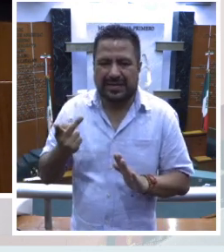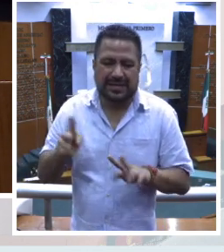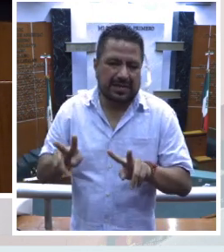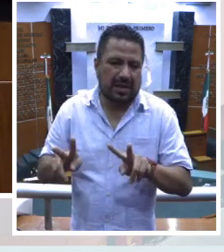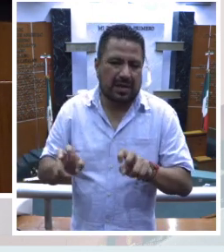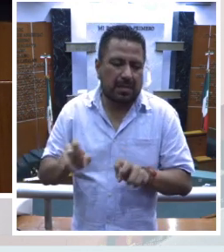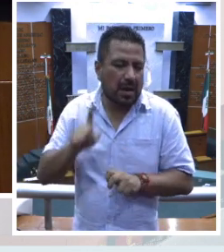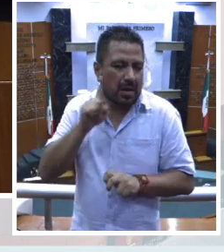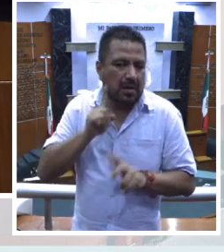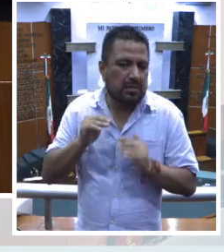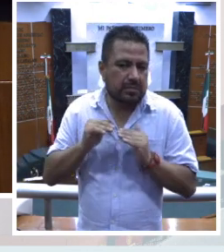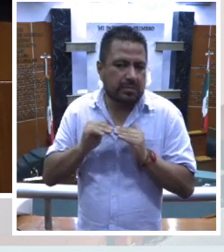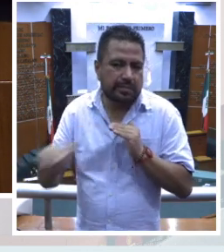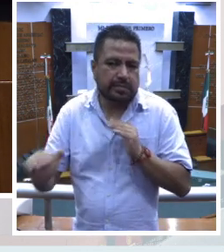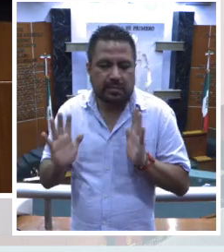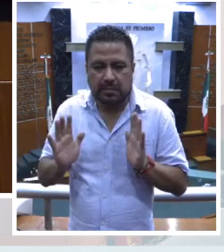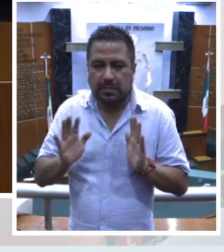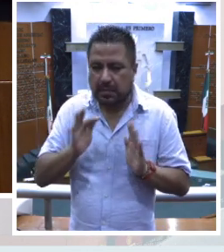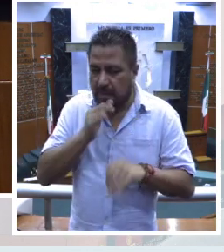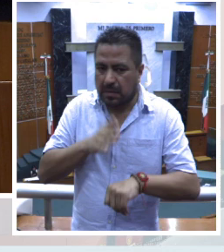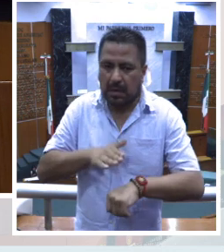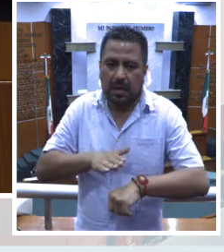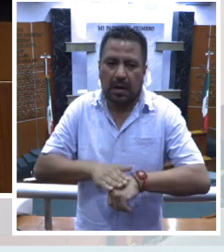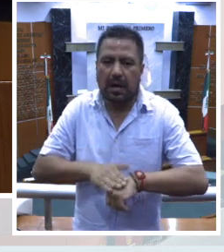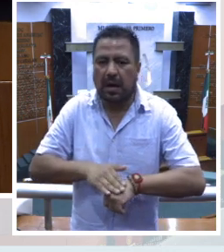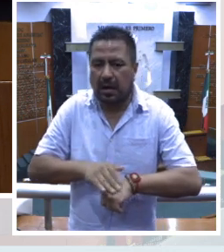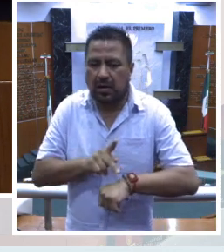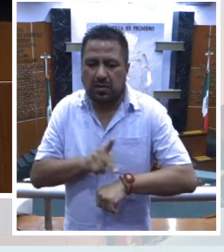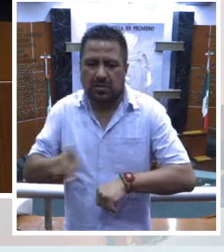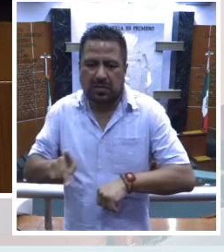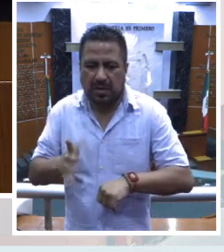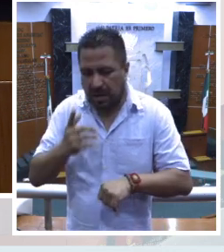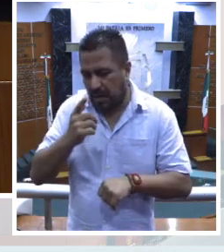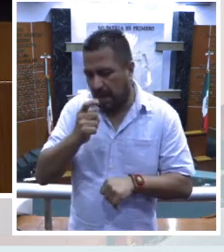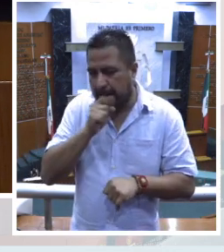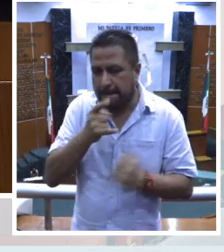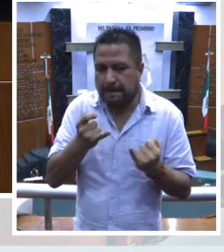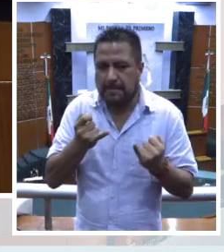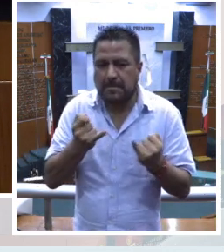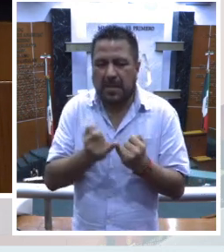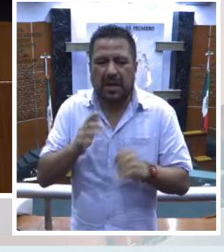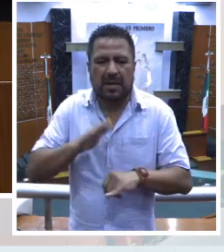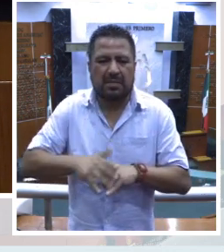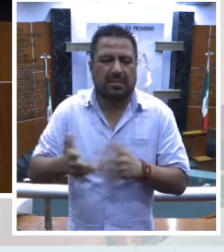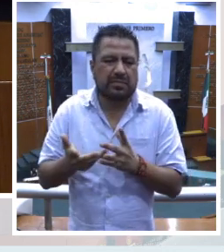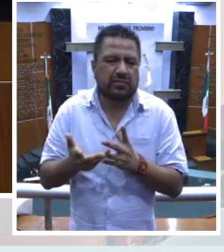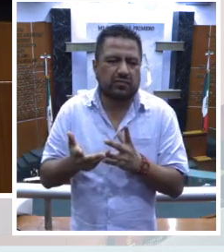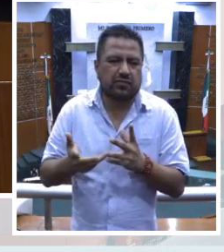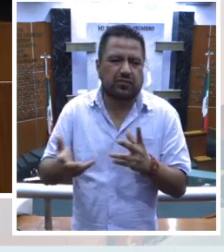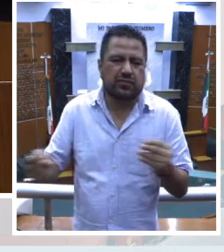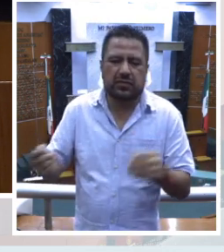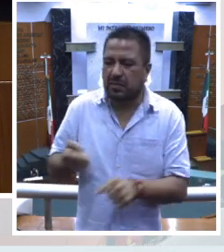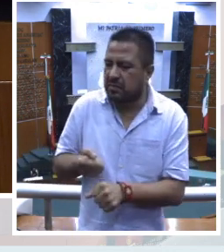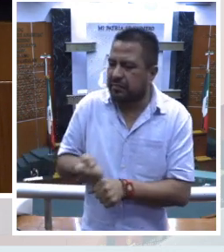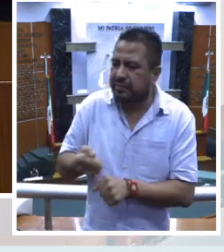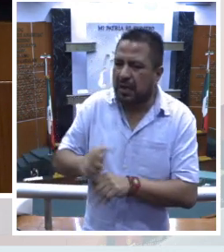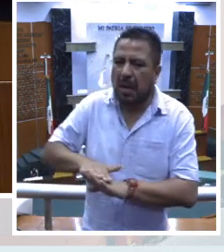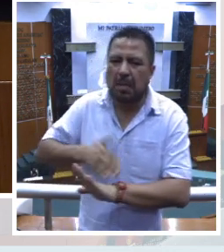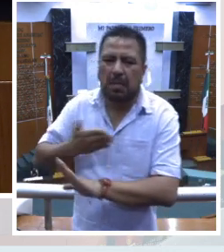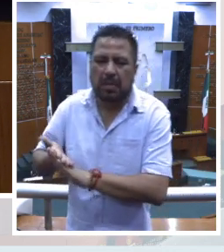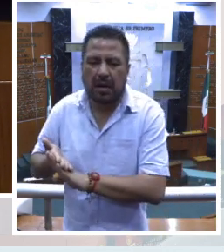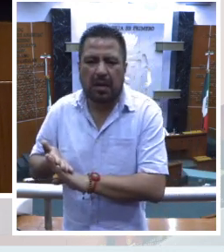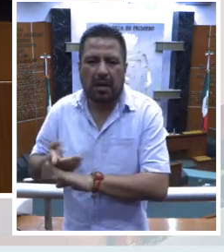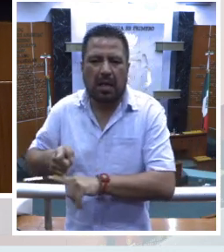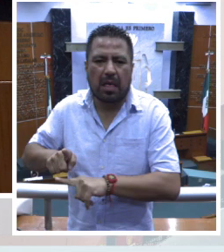materia de género, su alerta y, sobre todo, el conseguir que se erradique cualquier acto de violencia que afecte su